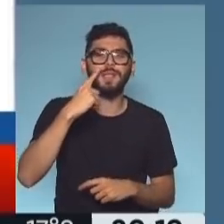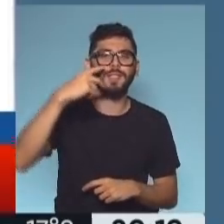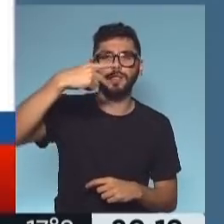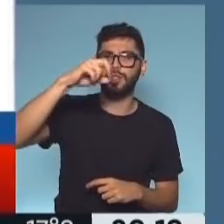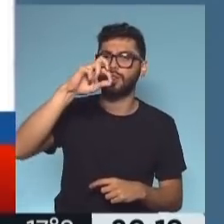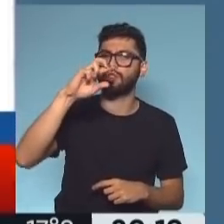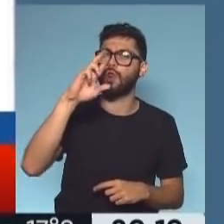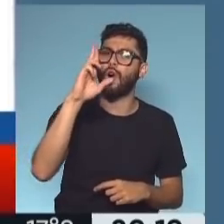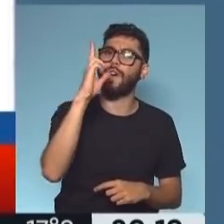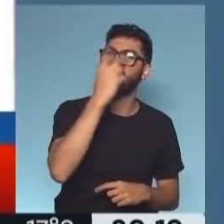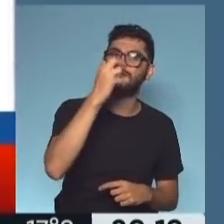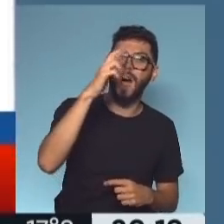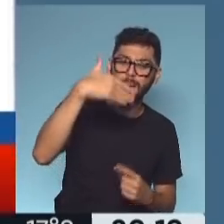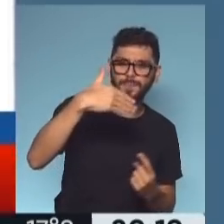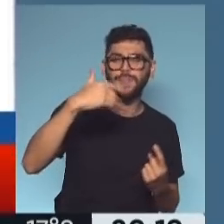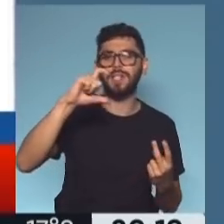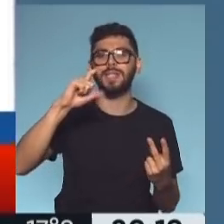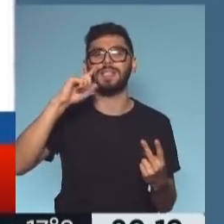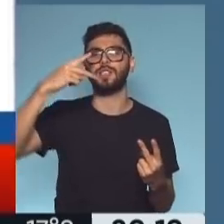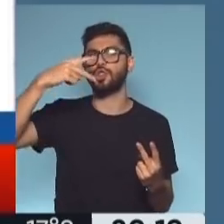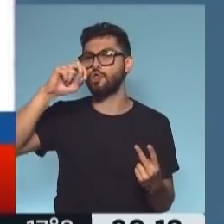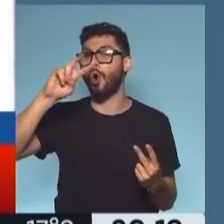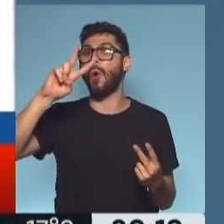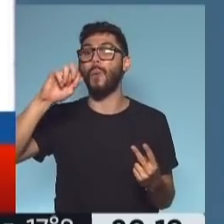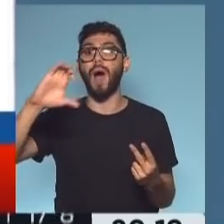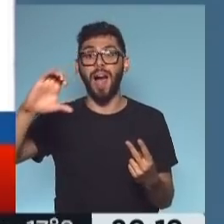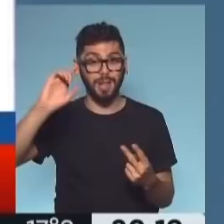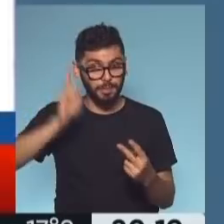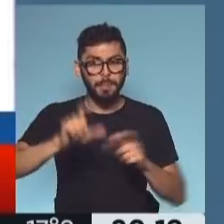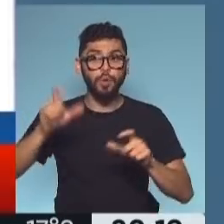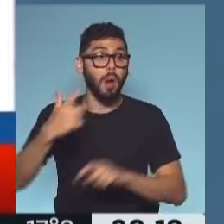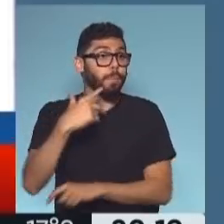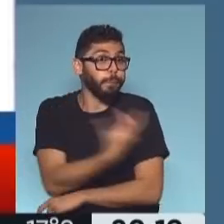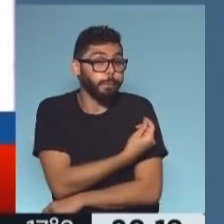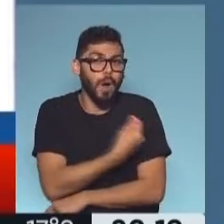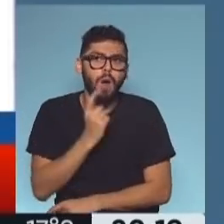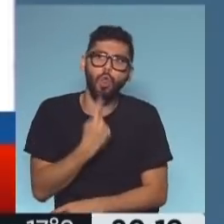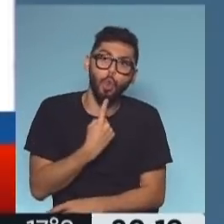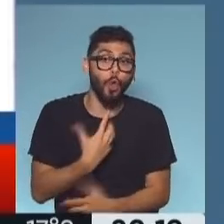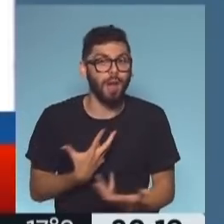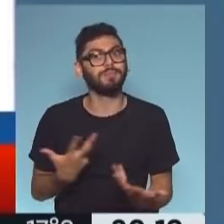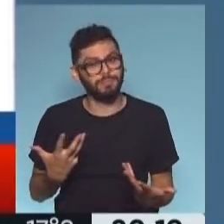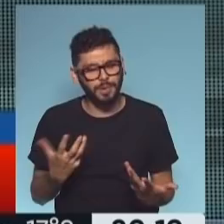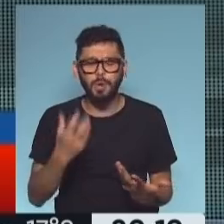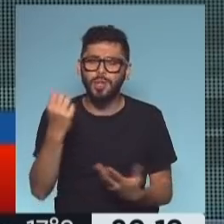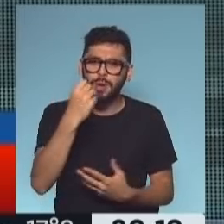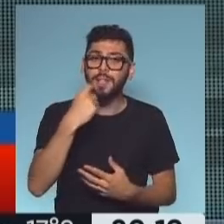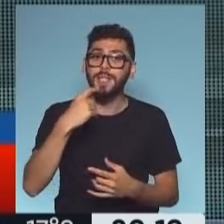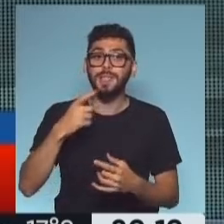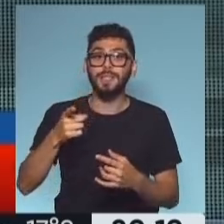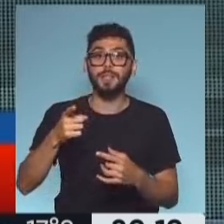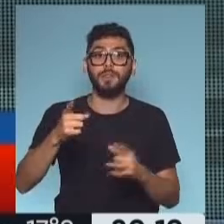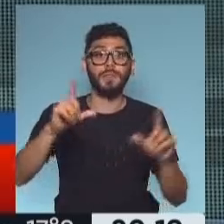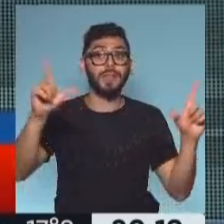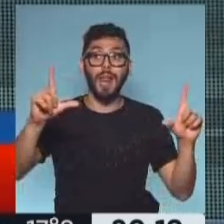Sí, se nota que son preguntas sí, sí. también que se hace la población claro. vacunada. Exacto. Todo, ¿no? Lo que pasa es que es muy difícil porque si este material no lo recogen los